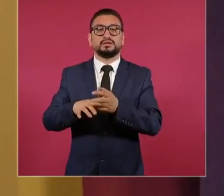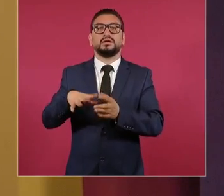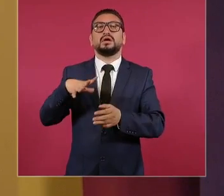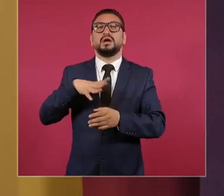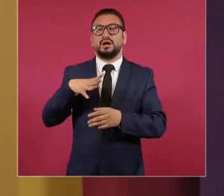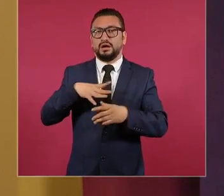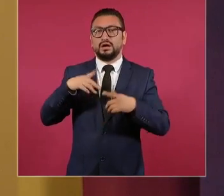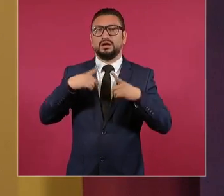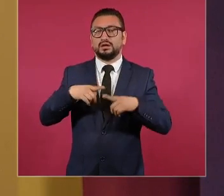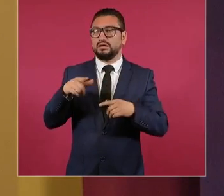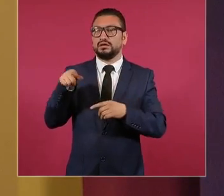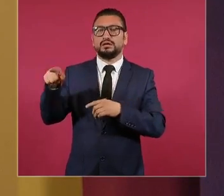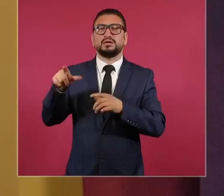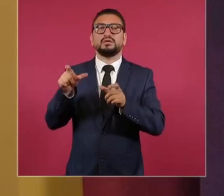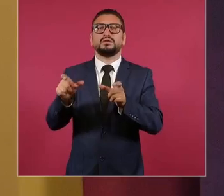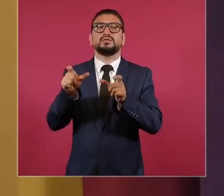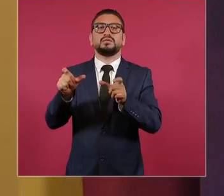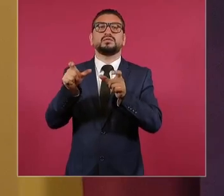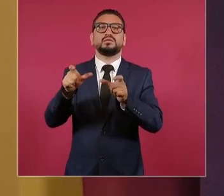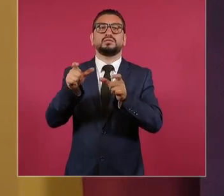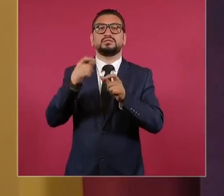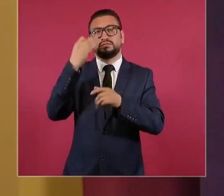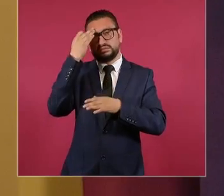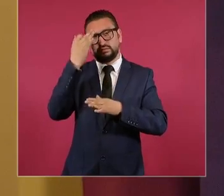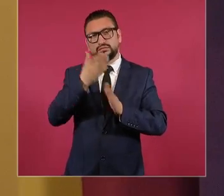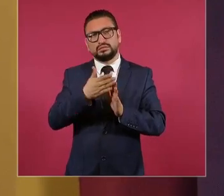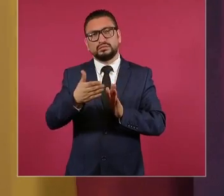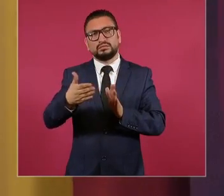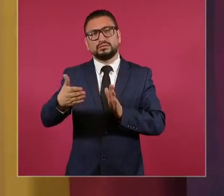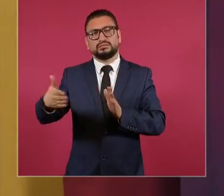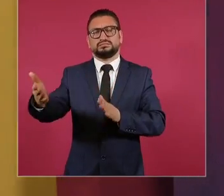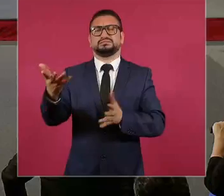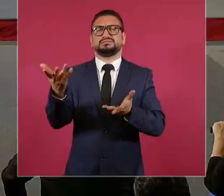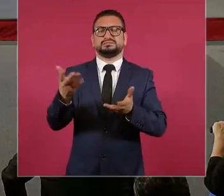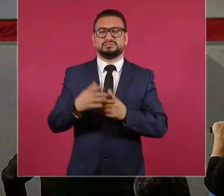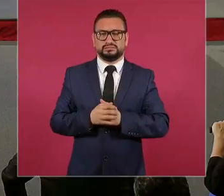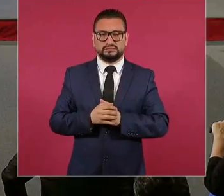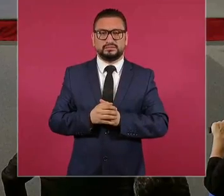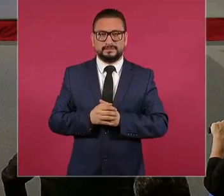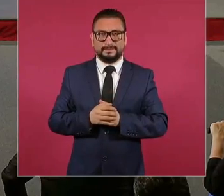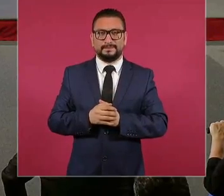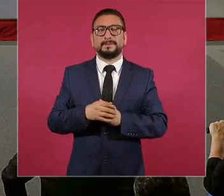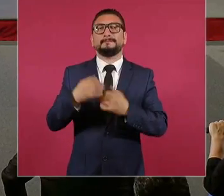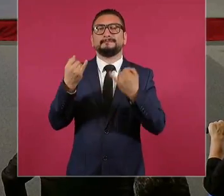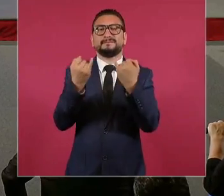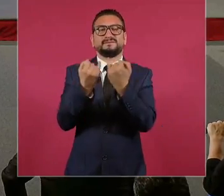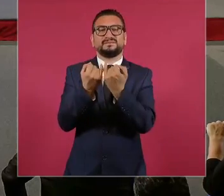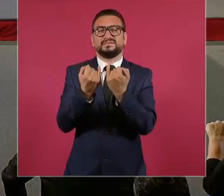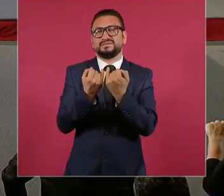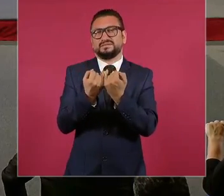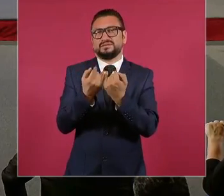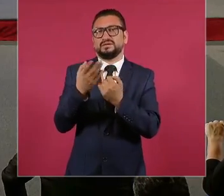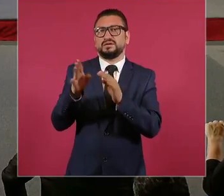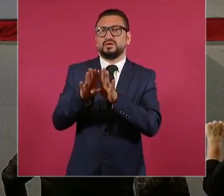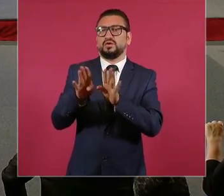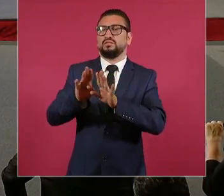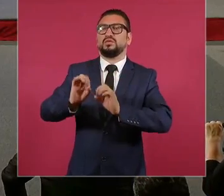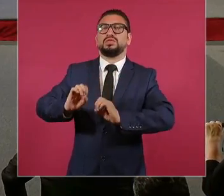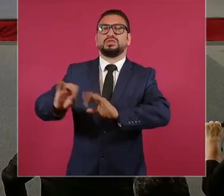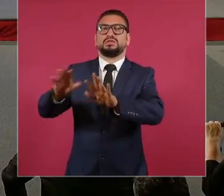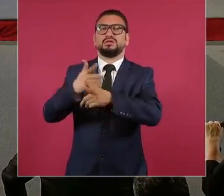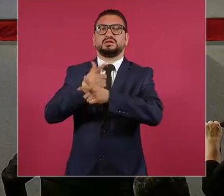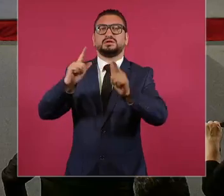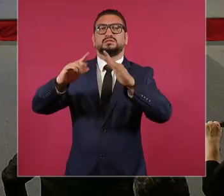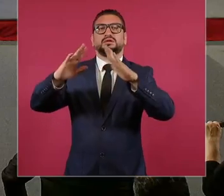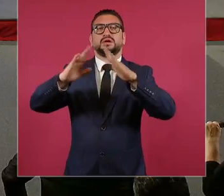elementos para que sea cuidado permanentemente. Entonces, aparte de que le da una libertad